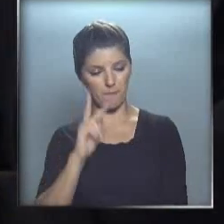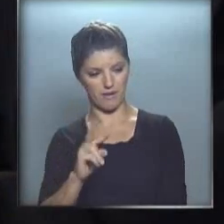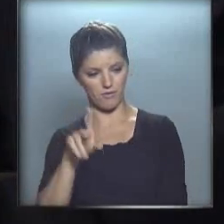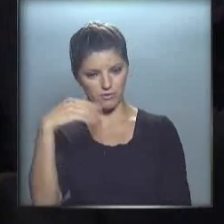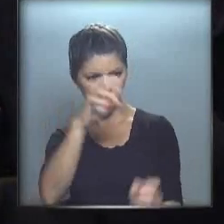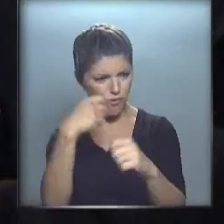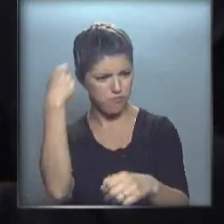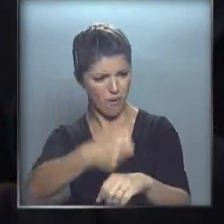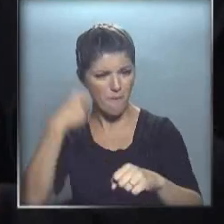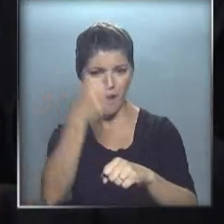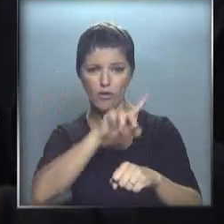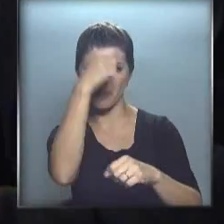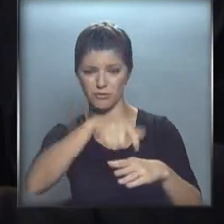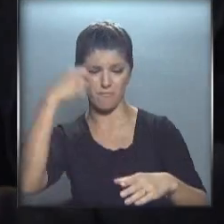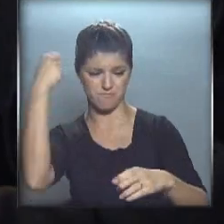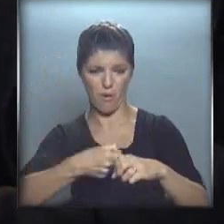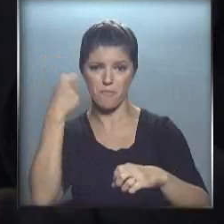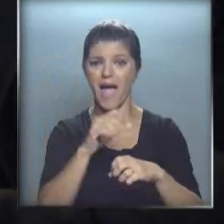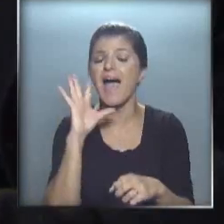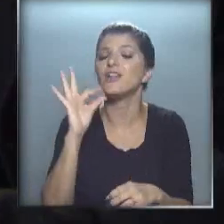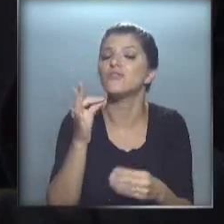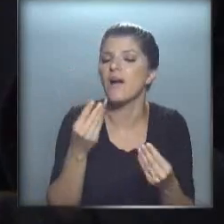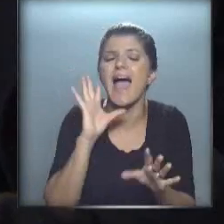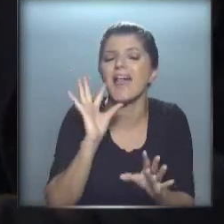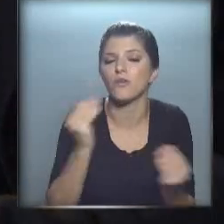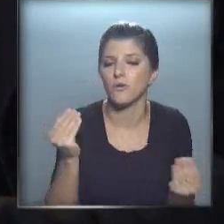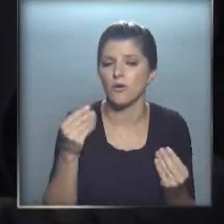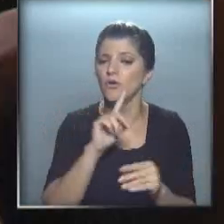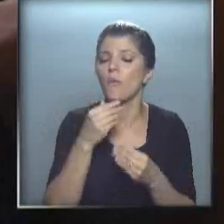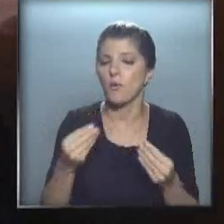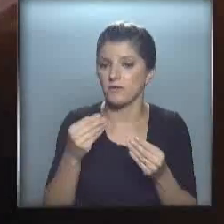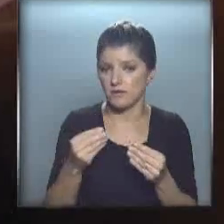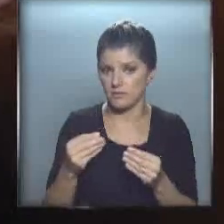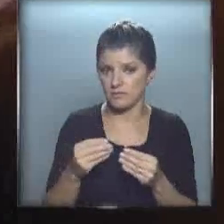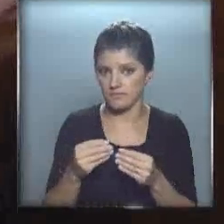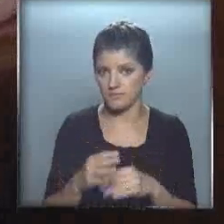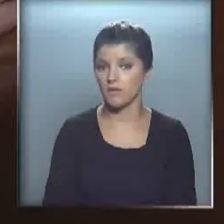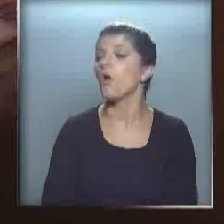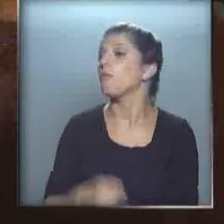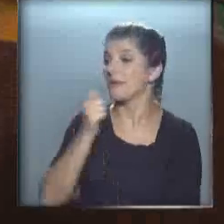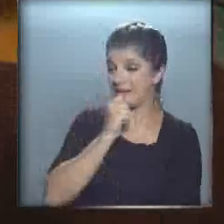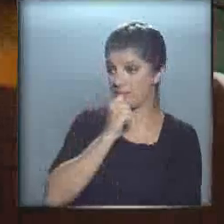¿por qué no haces algo? Aunque sea un mínimo. Porque hay riesgo de vida también. Golpear